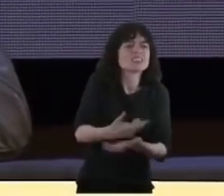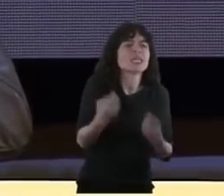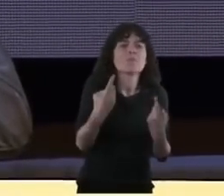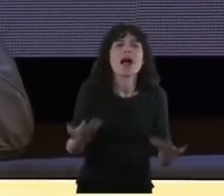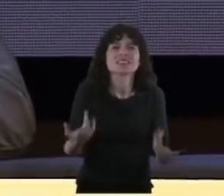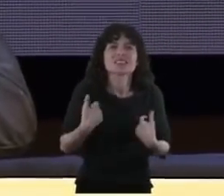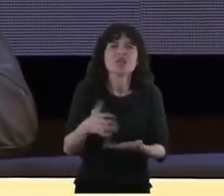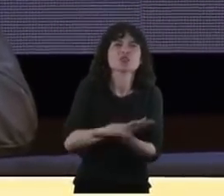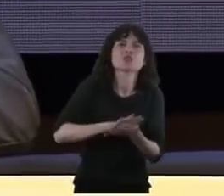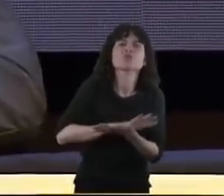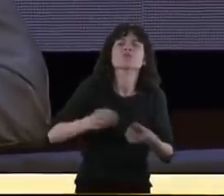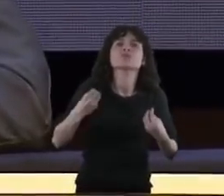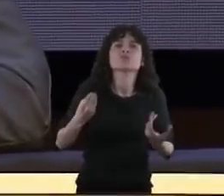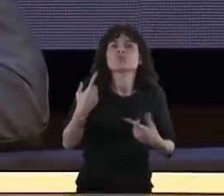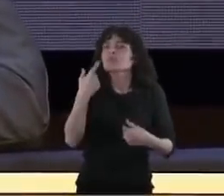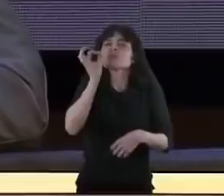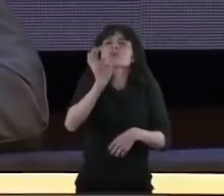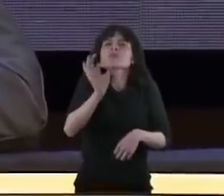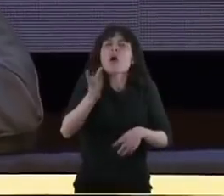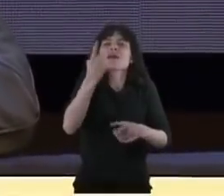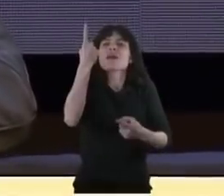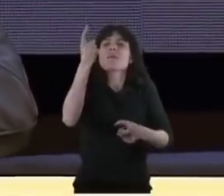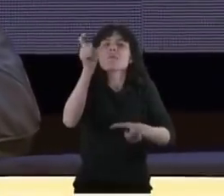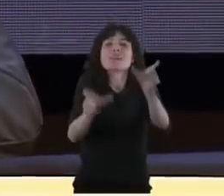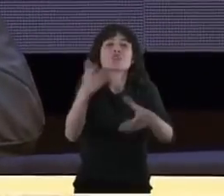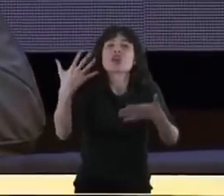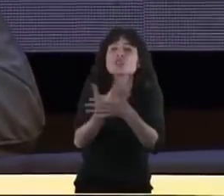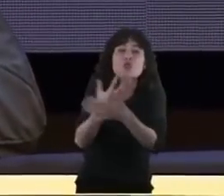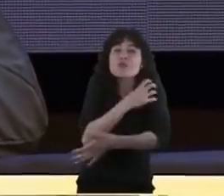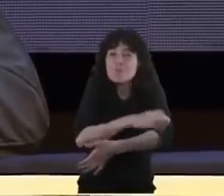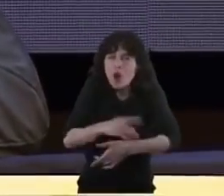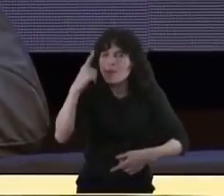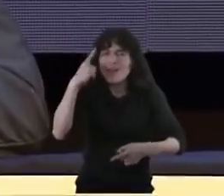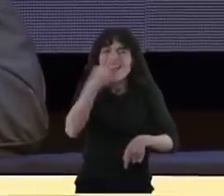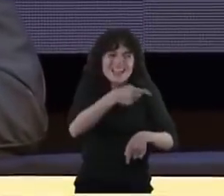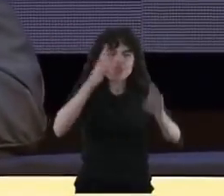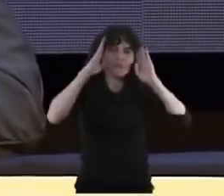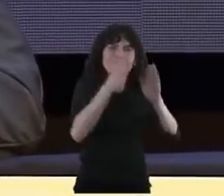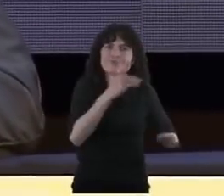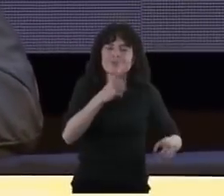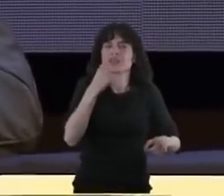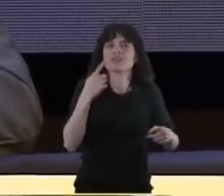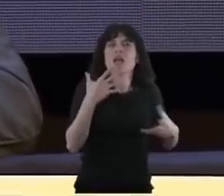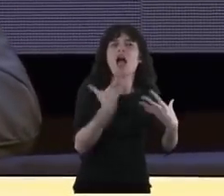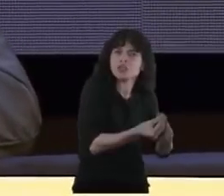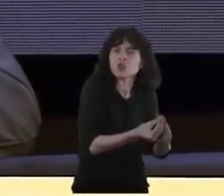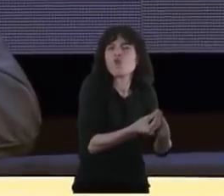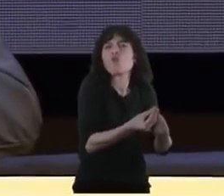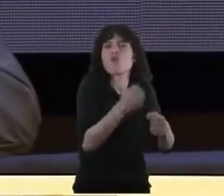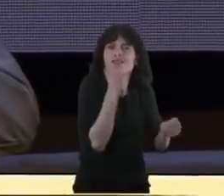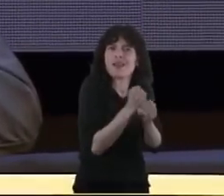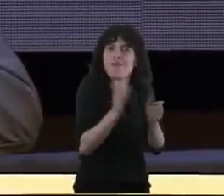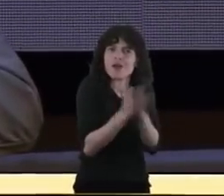primero están los últimos, los que están más postergados. Actuar con solidaridad, tenderle una mano a todos ellos.